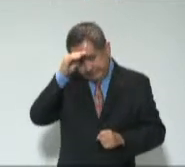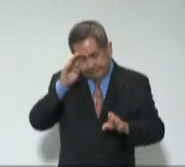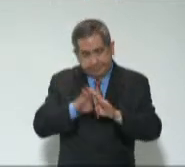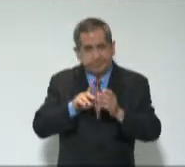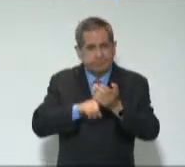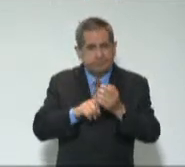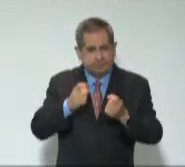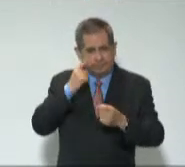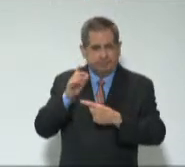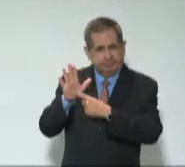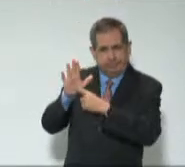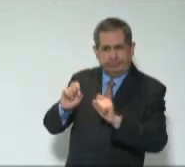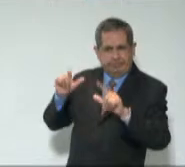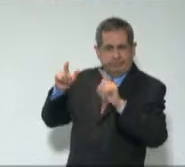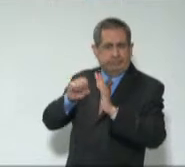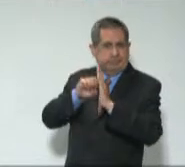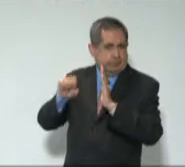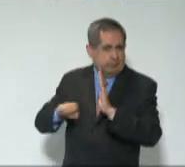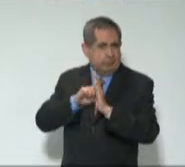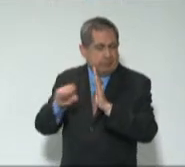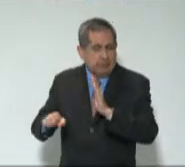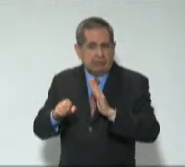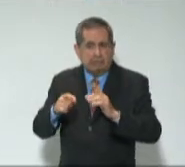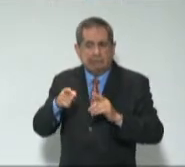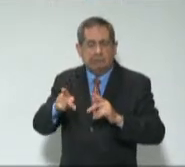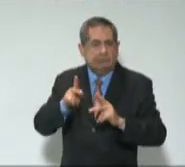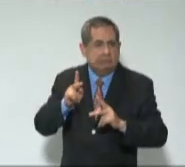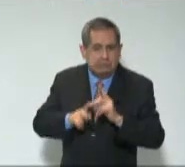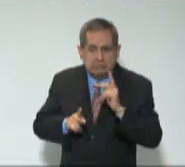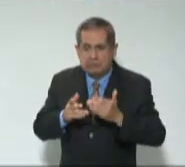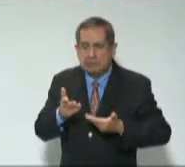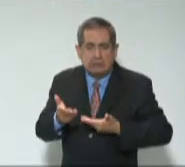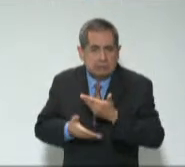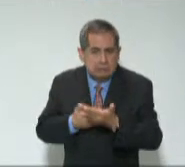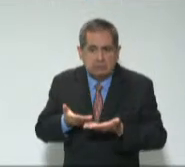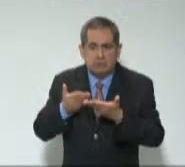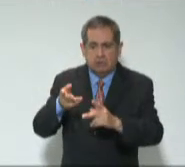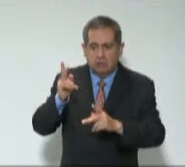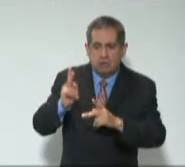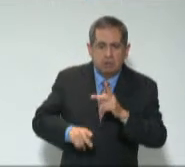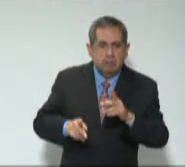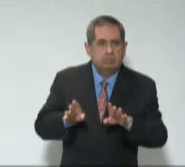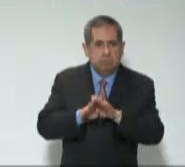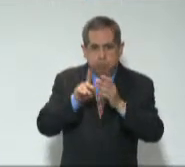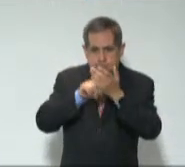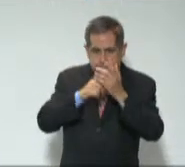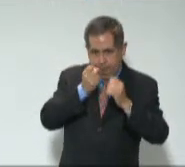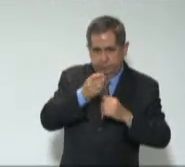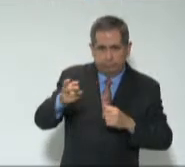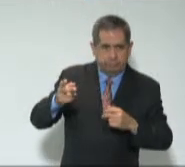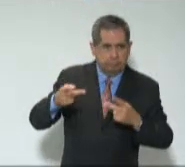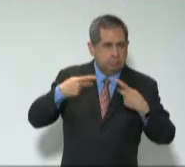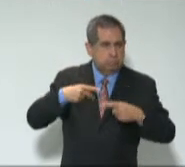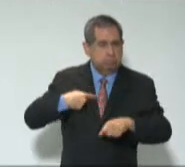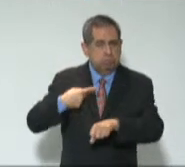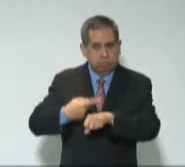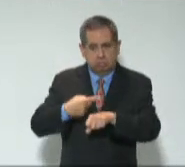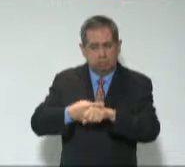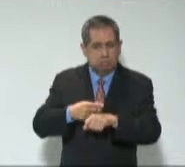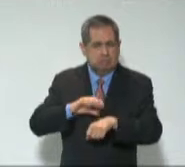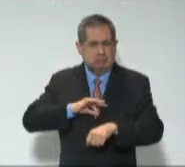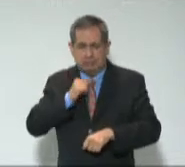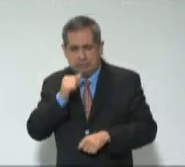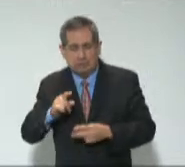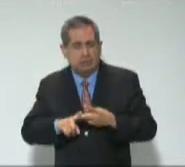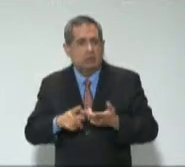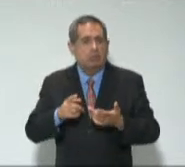algunos ejemplos de esta disrupción de esta interrupción de servicios en enfermedades no transmisibles como por ejemplo el